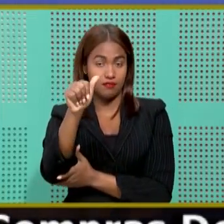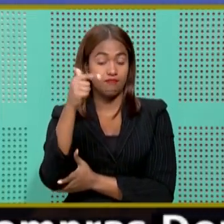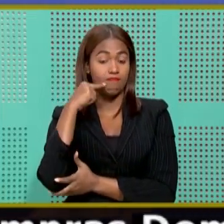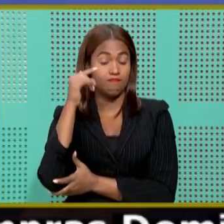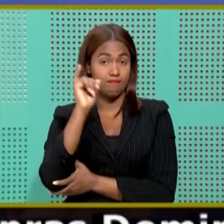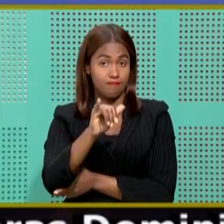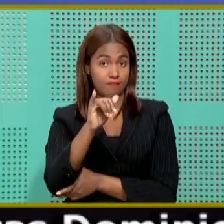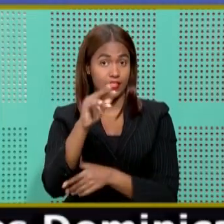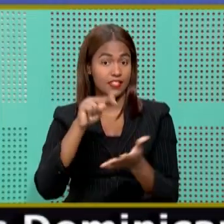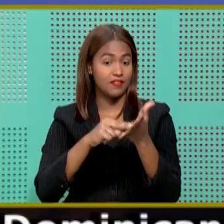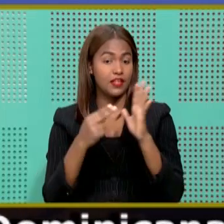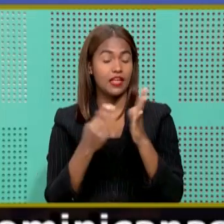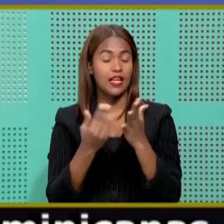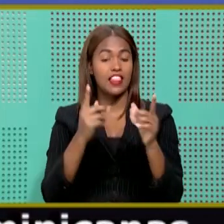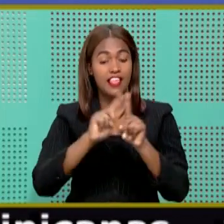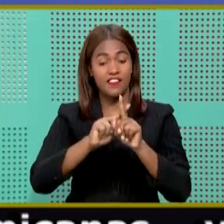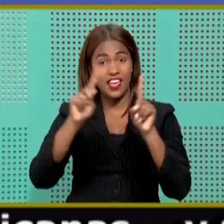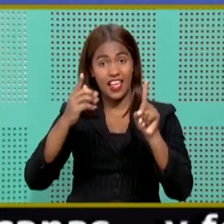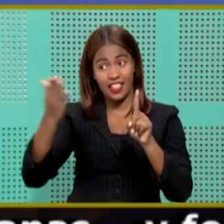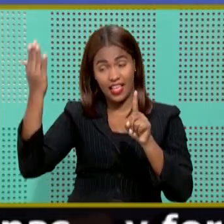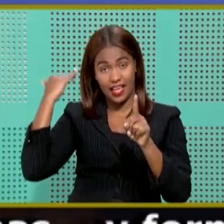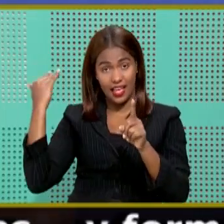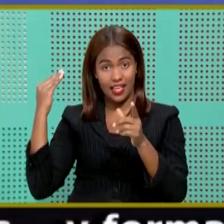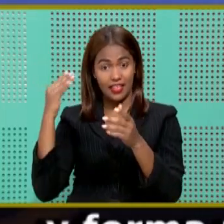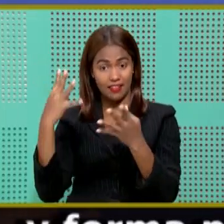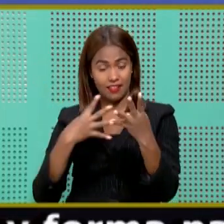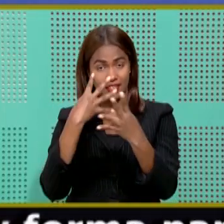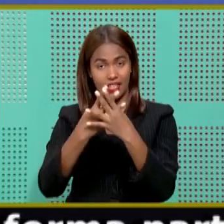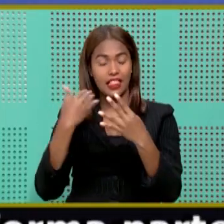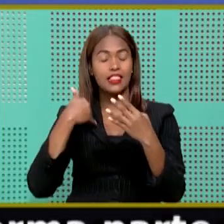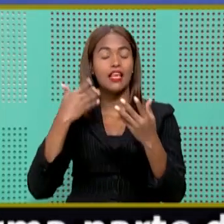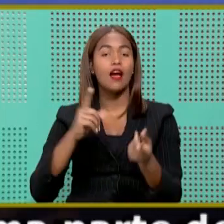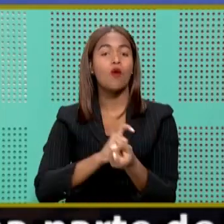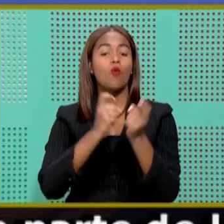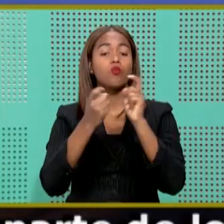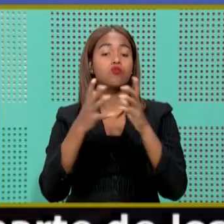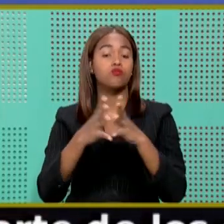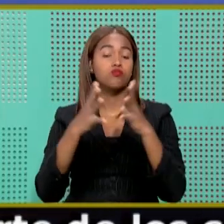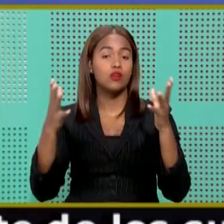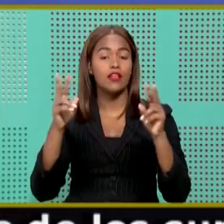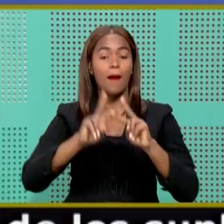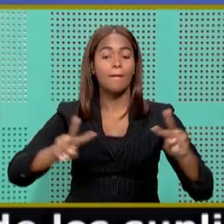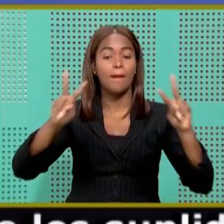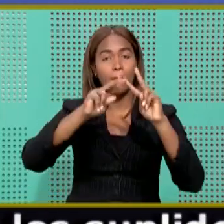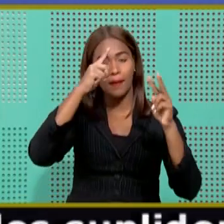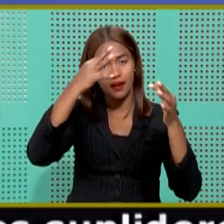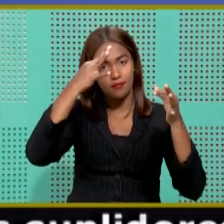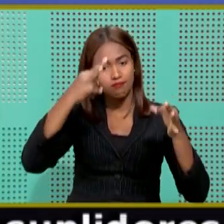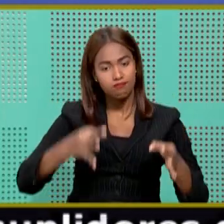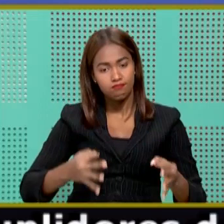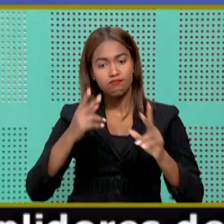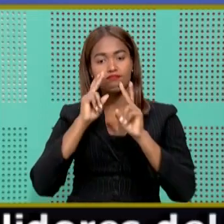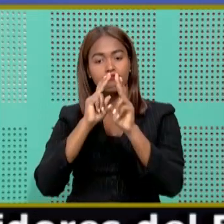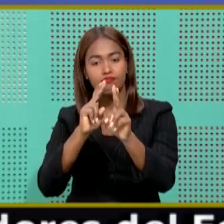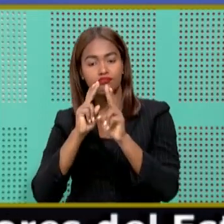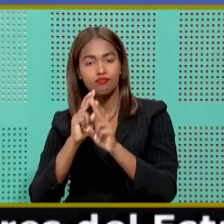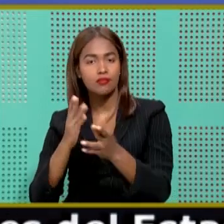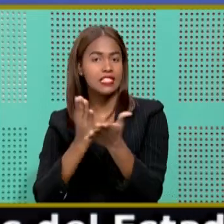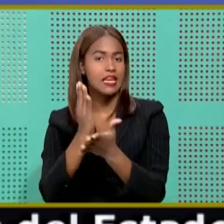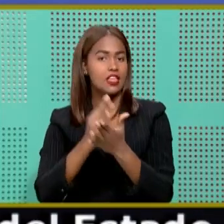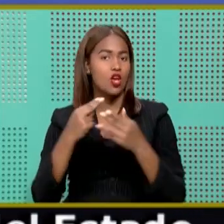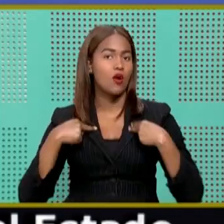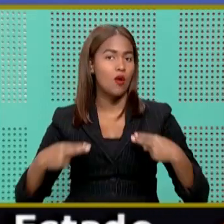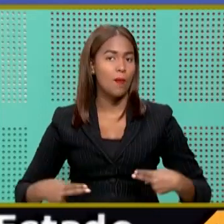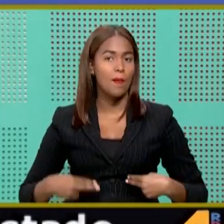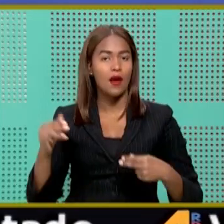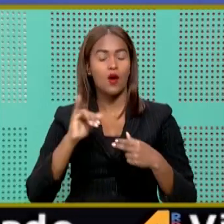nuevo recinto, a diferencia del anterior, refleja en su justa dimensión los valores de la dignidad, el respeto a los derechos humanos y